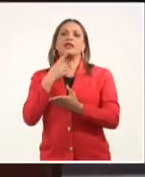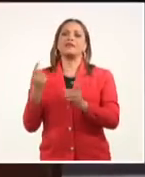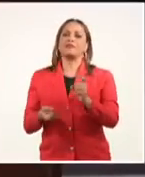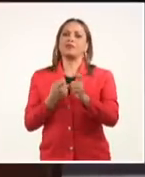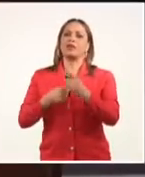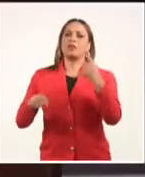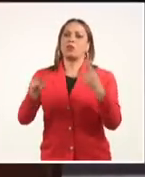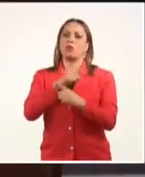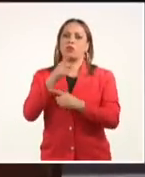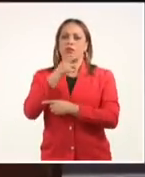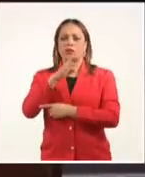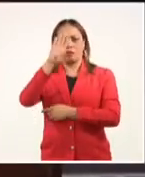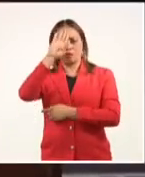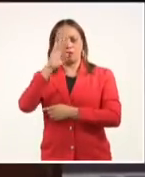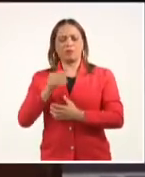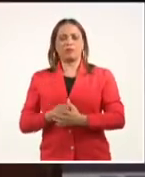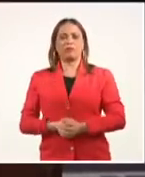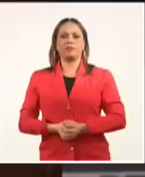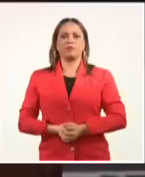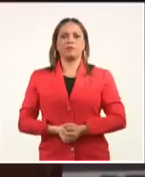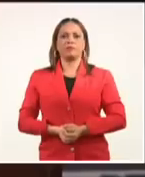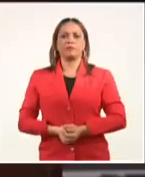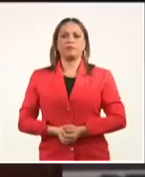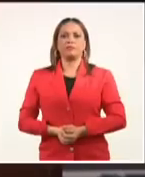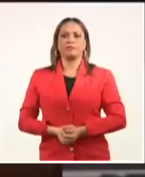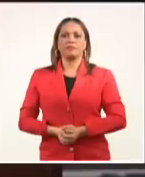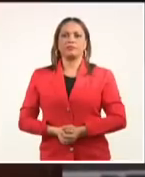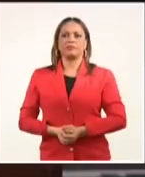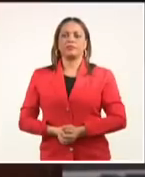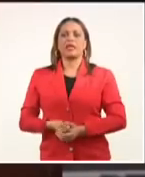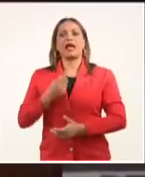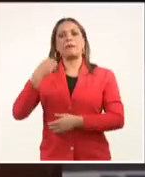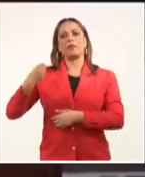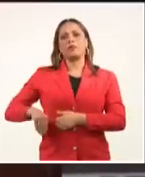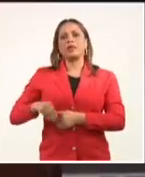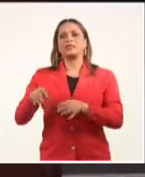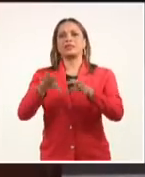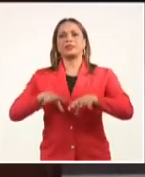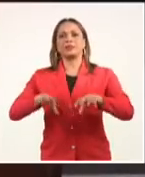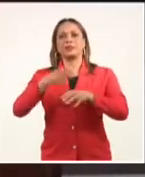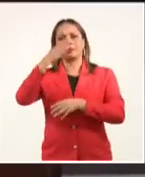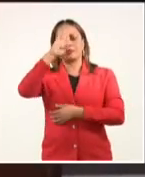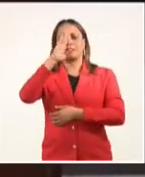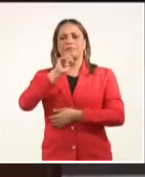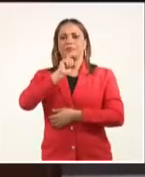inconscientemente agobiados por las dificultades cotidianas.